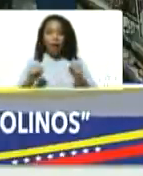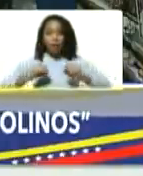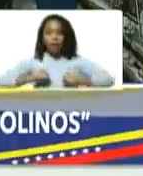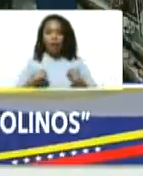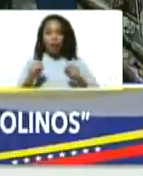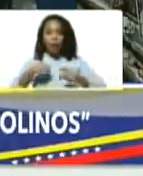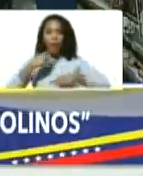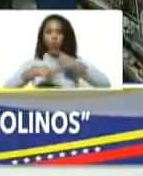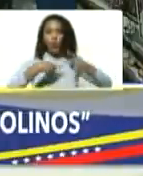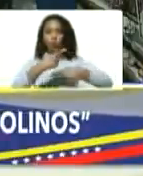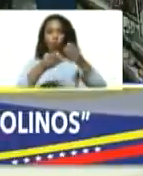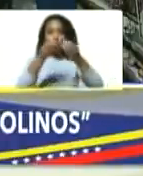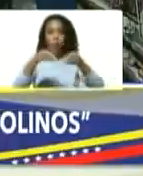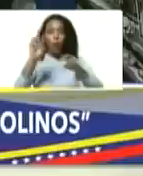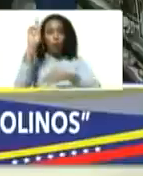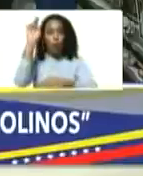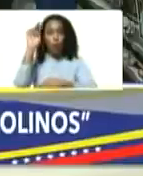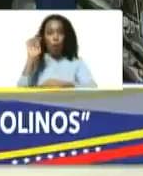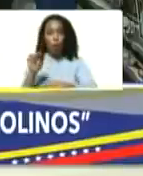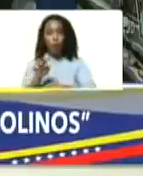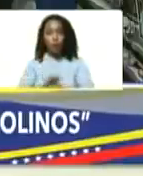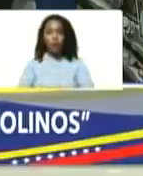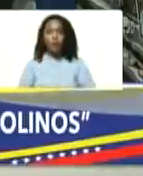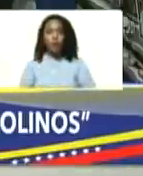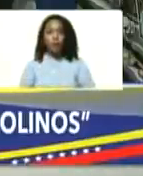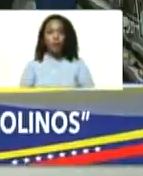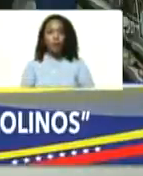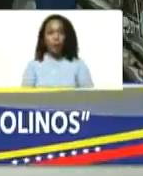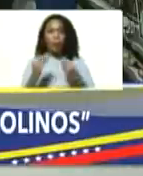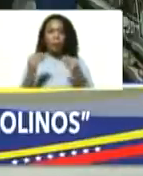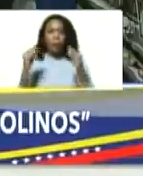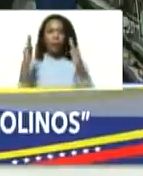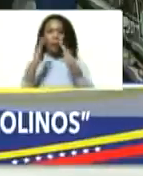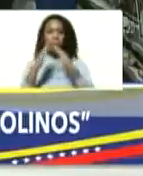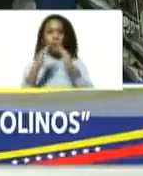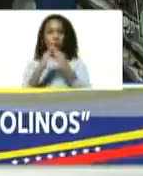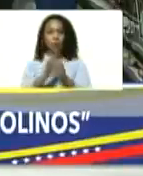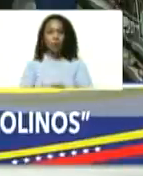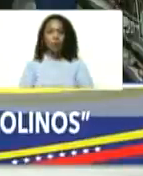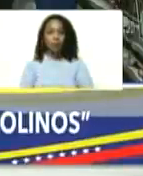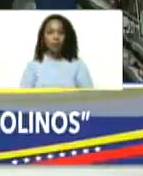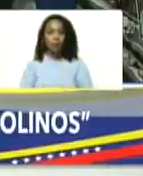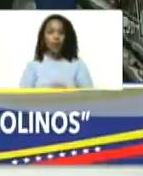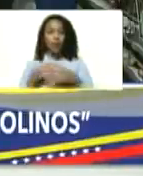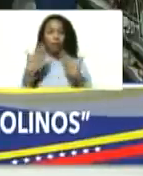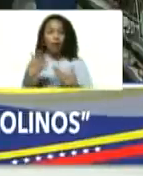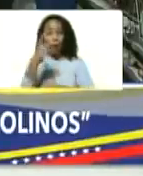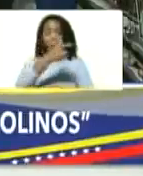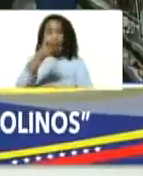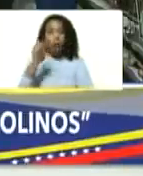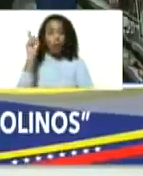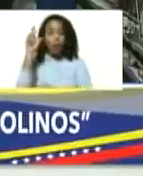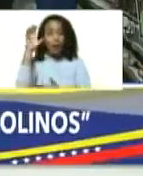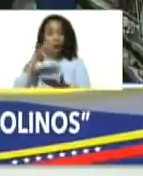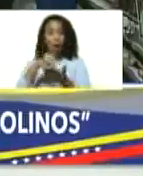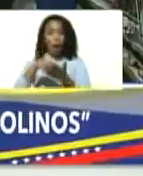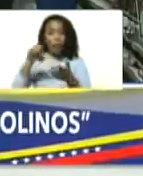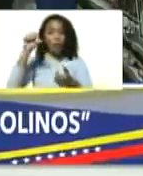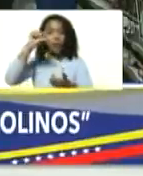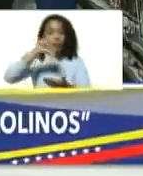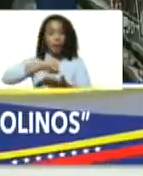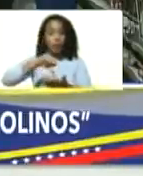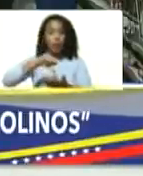produciendo huevos todos los días para el hogar de la gente de aragua del centro del país de